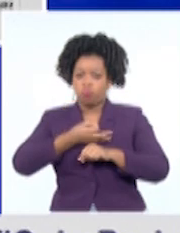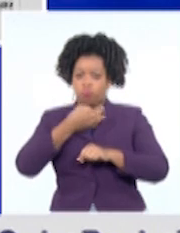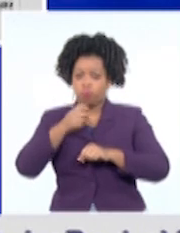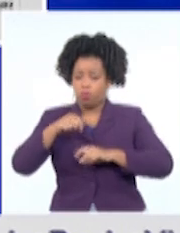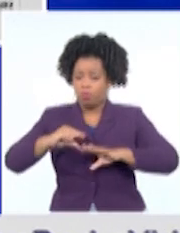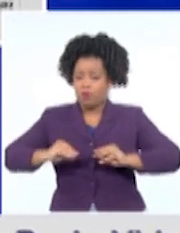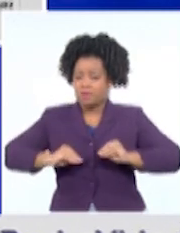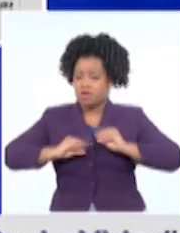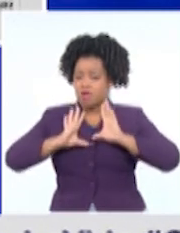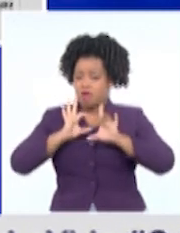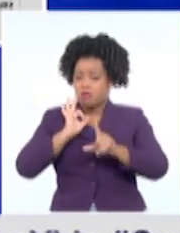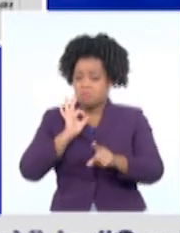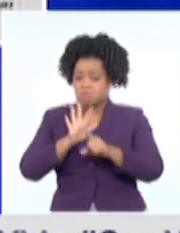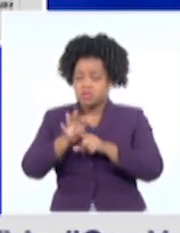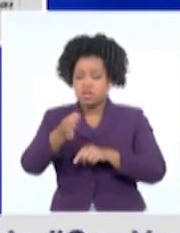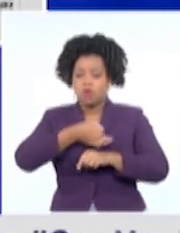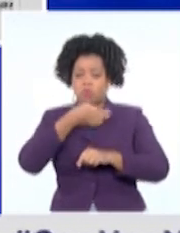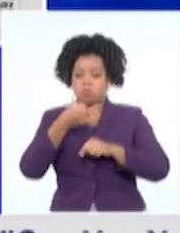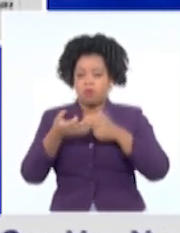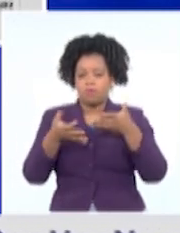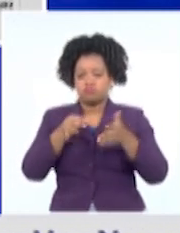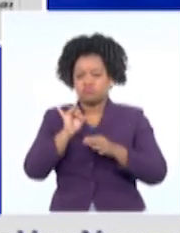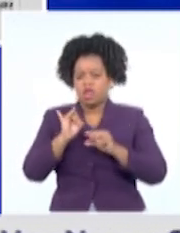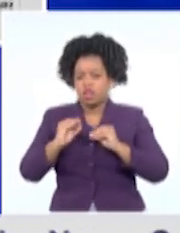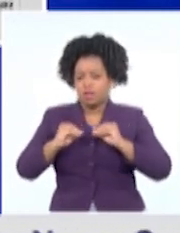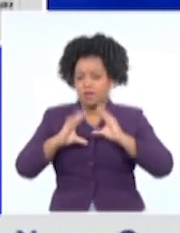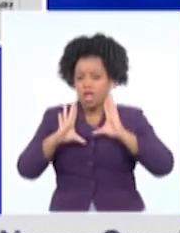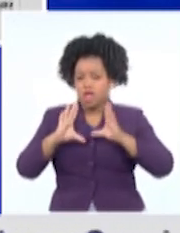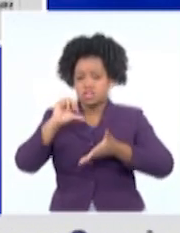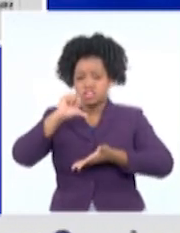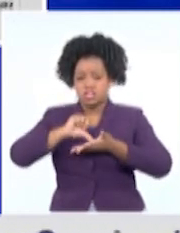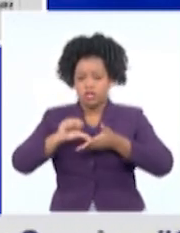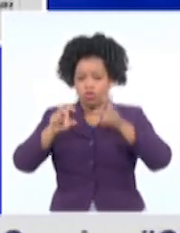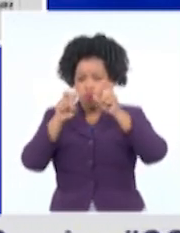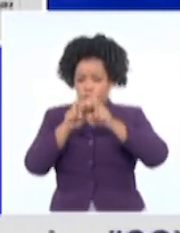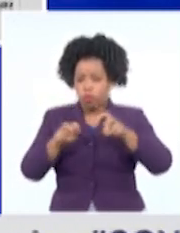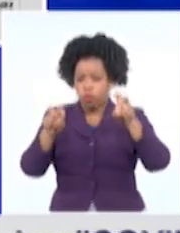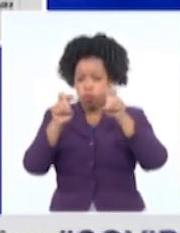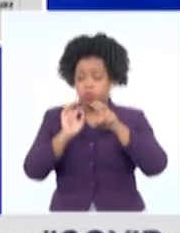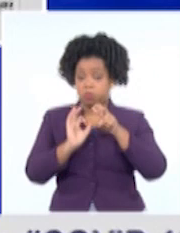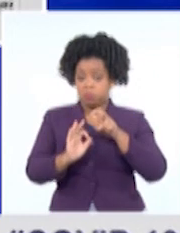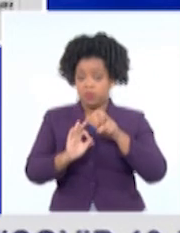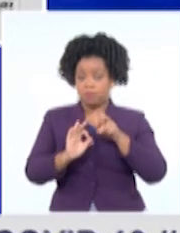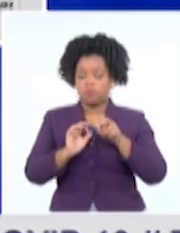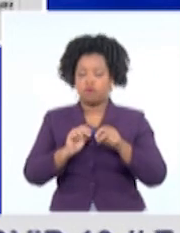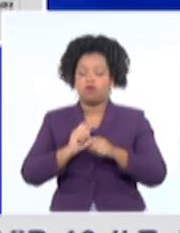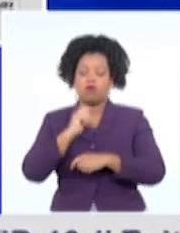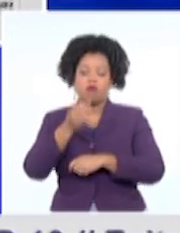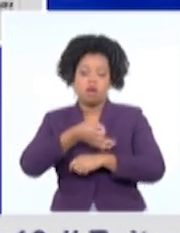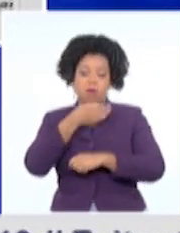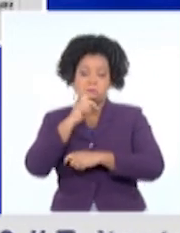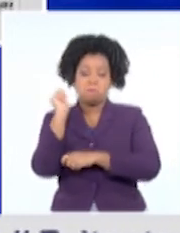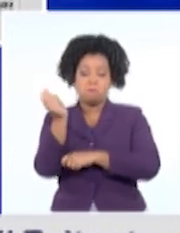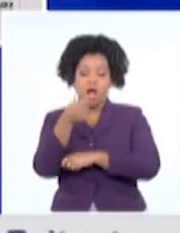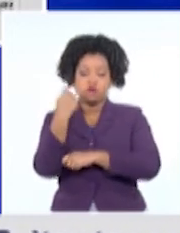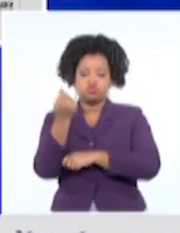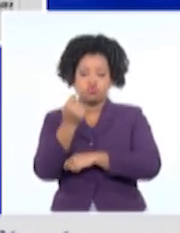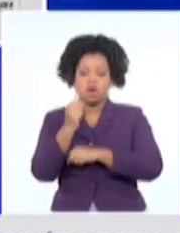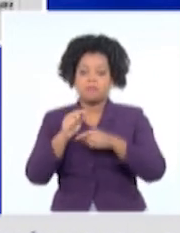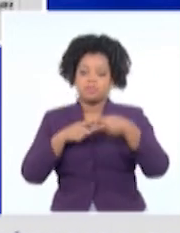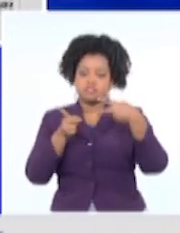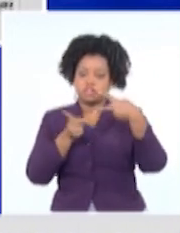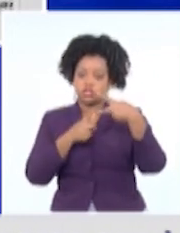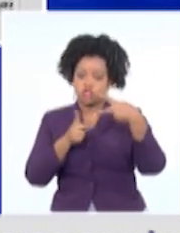las 6:30 de la mañana en el centro de vigilancia, Mantua pasó a un segundo lugar, que se